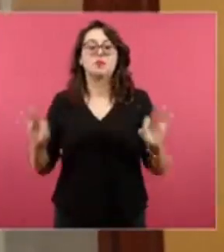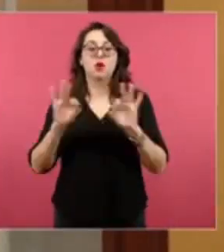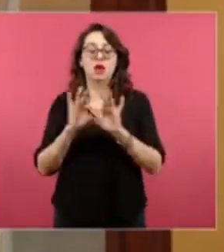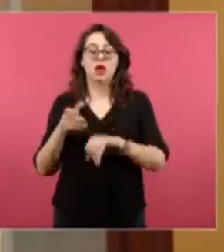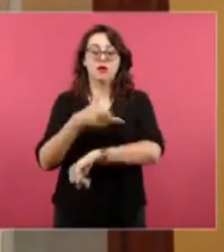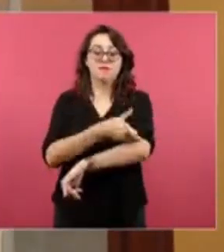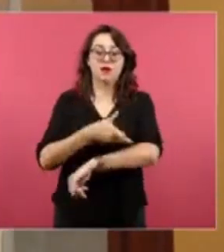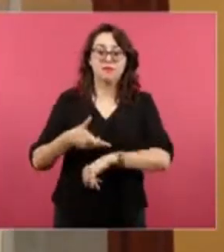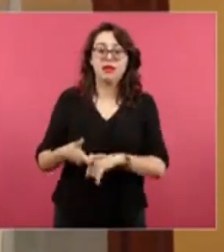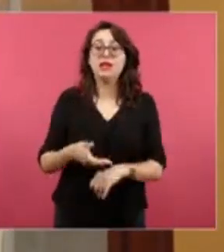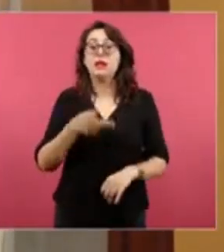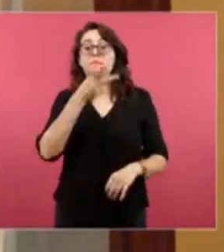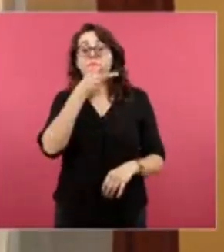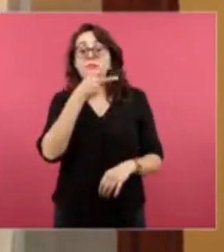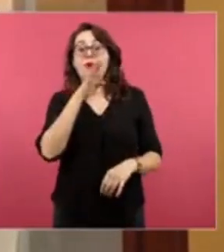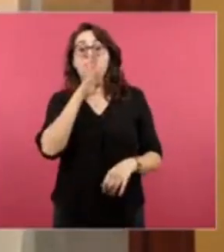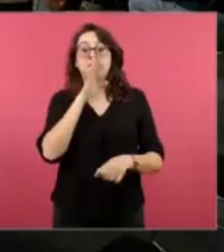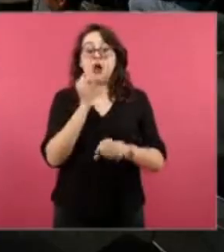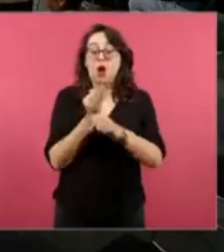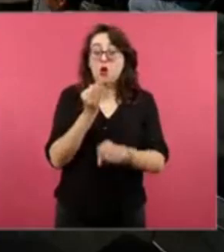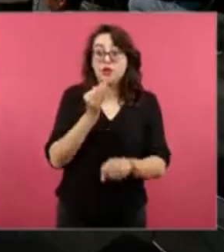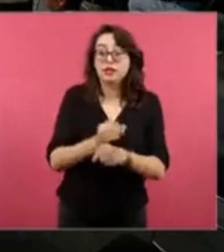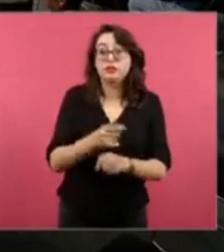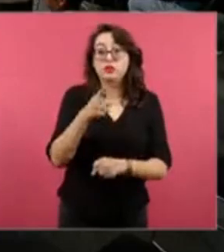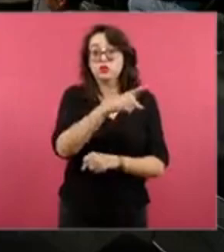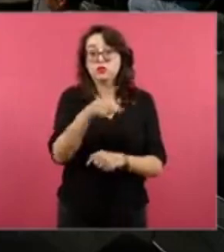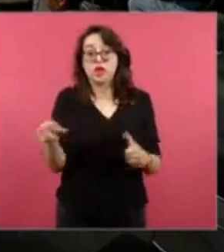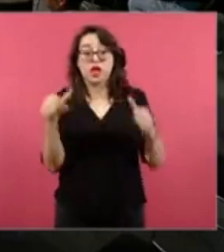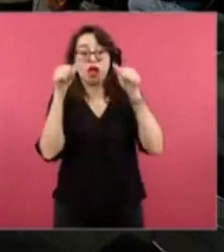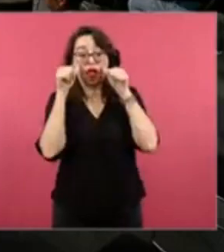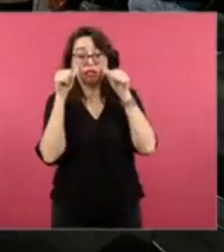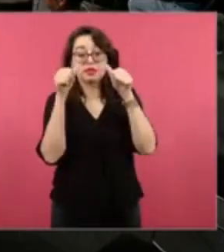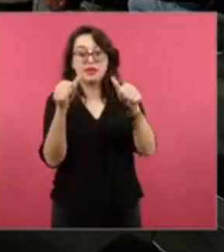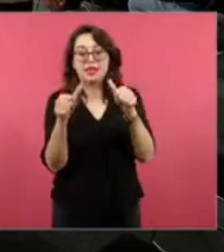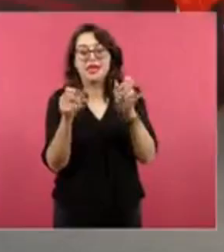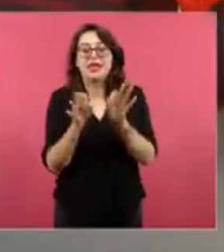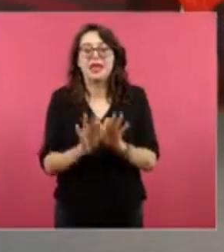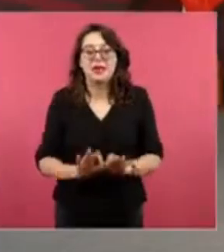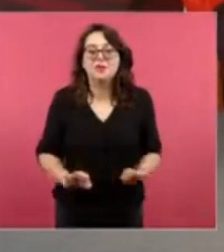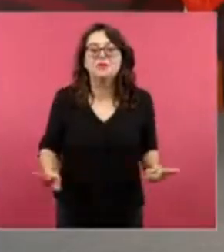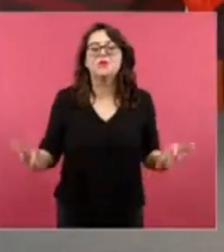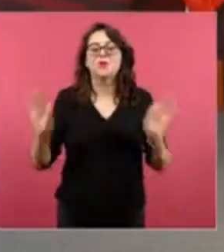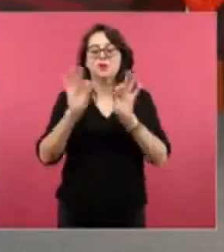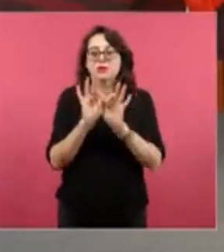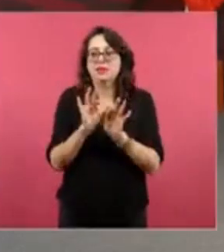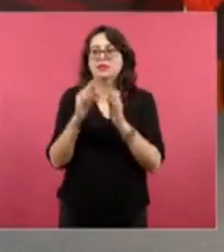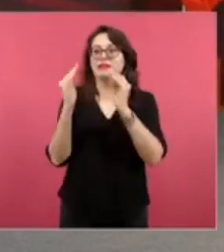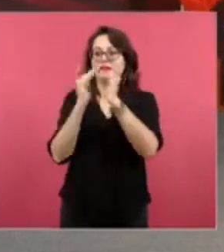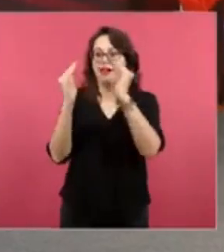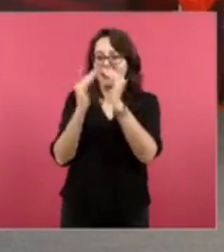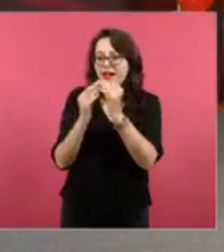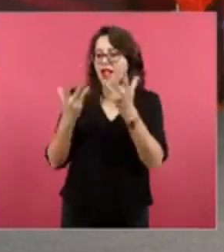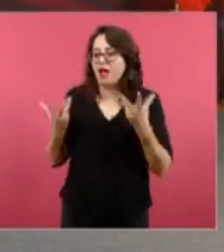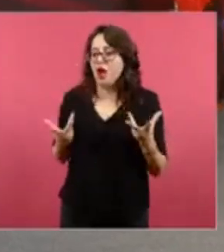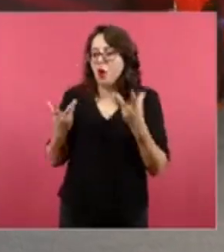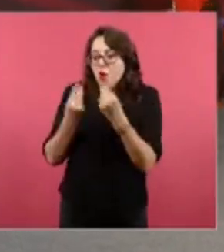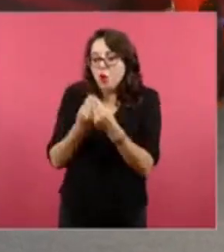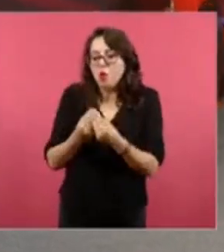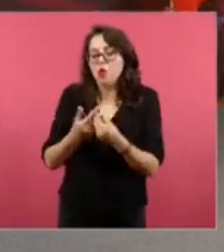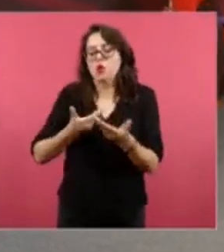aprendizaje. Papás, mamás que me están escuchando, es aquí a donde el trabajo que hacen con sus hijos